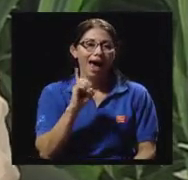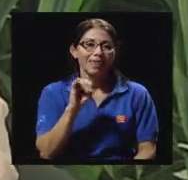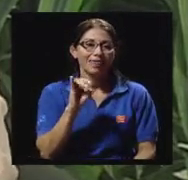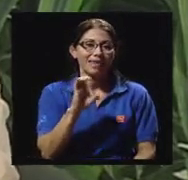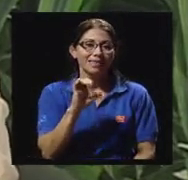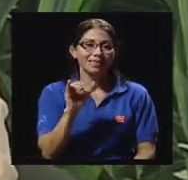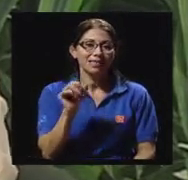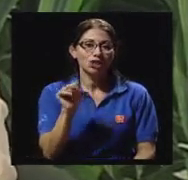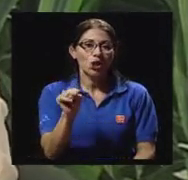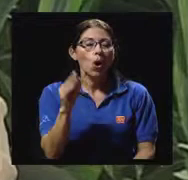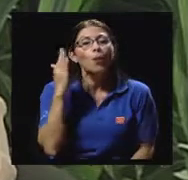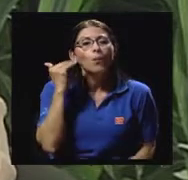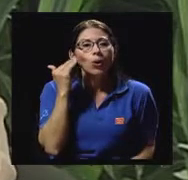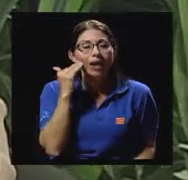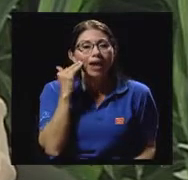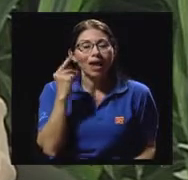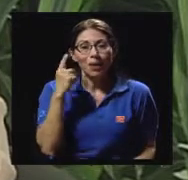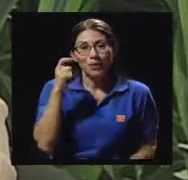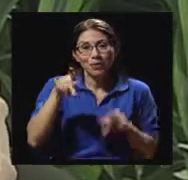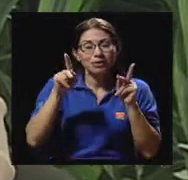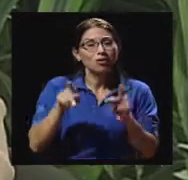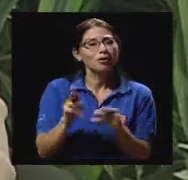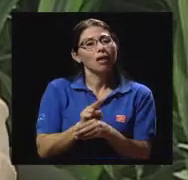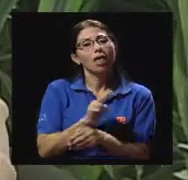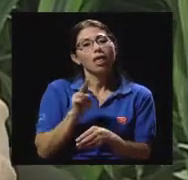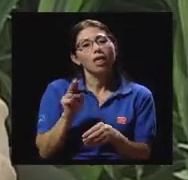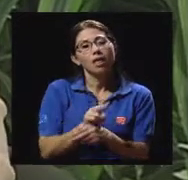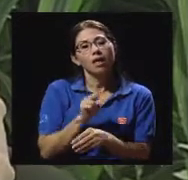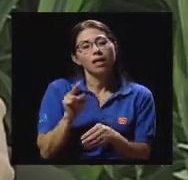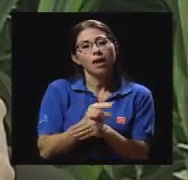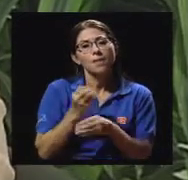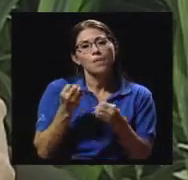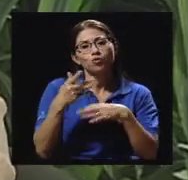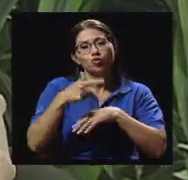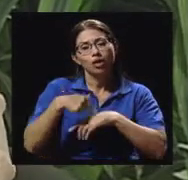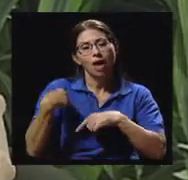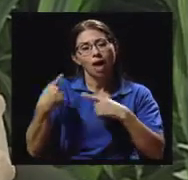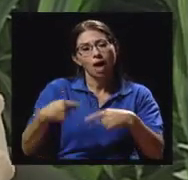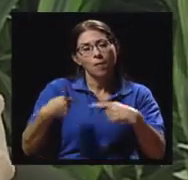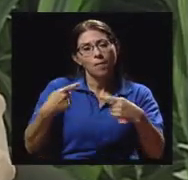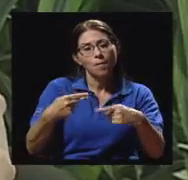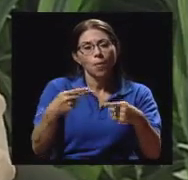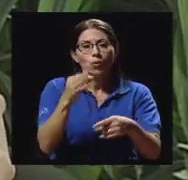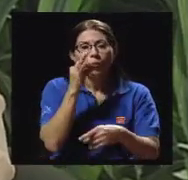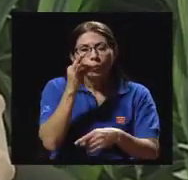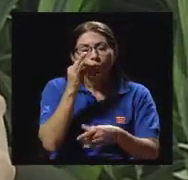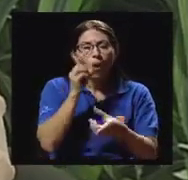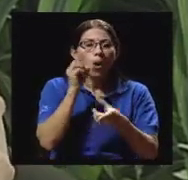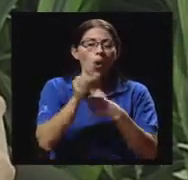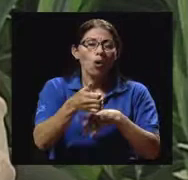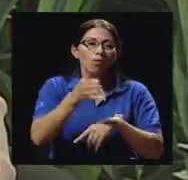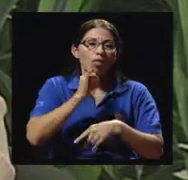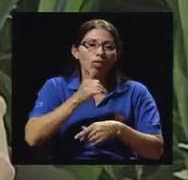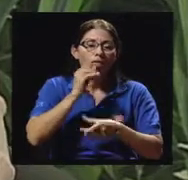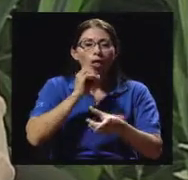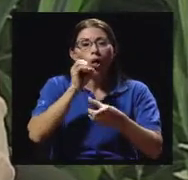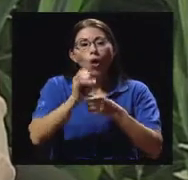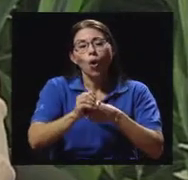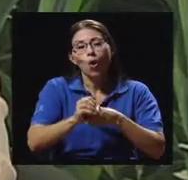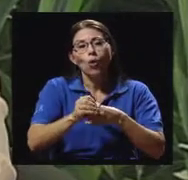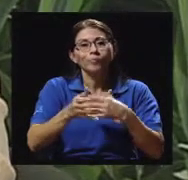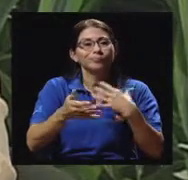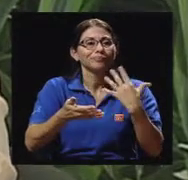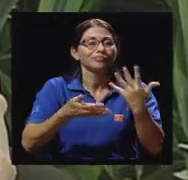Porque abusaron durante mucho tiempo. Entonces, generalmente una persona que repite el intoxicarse